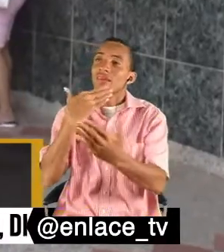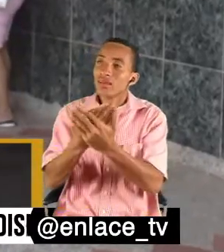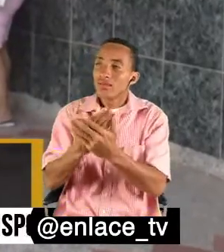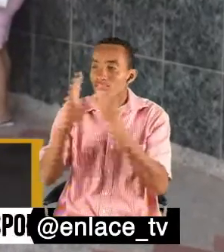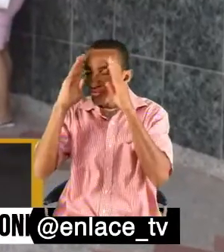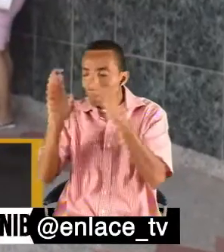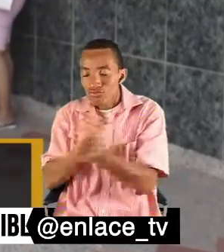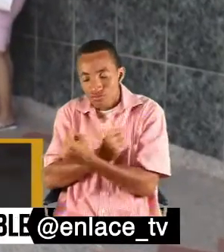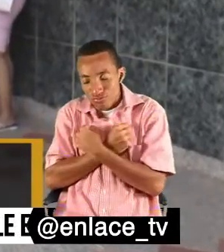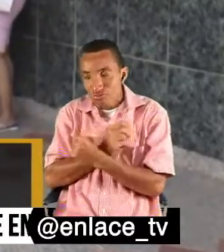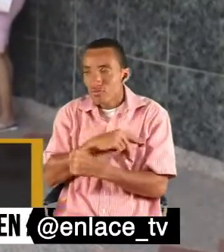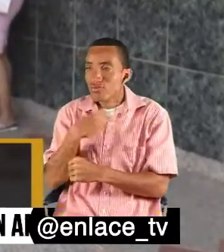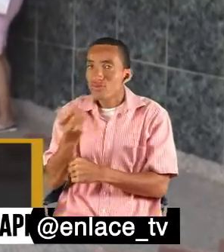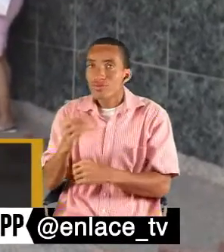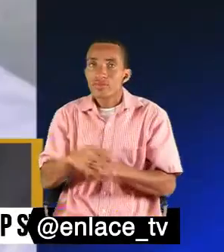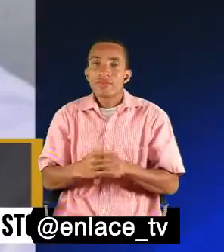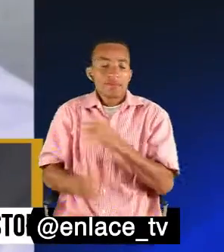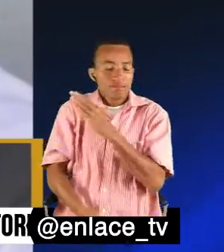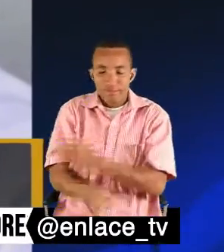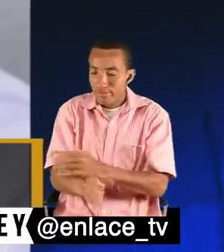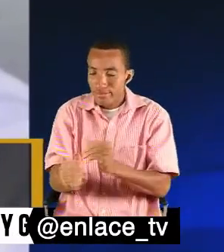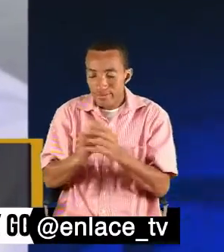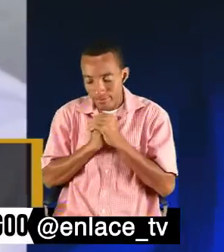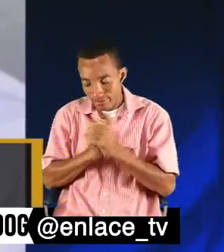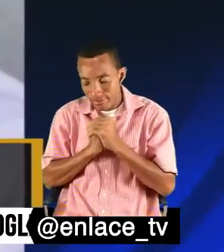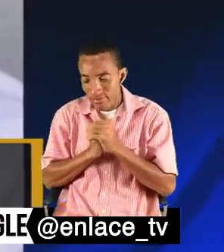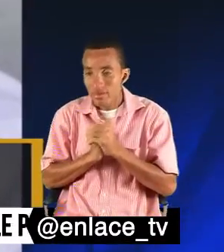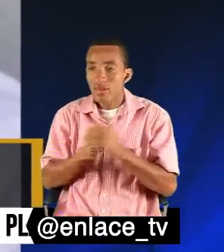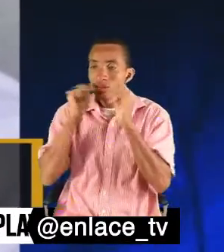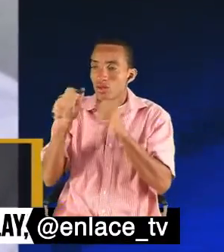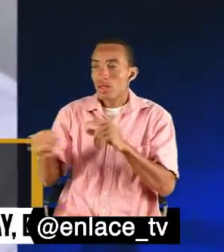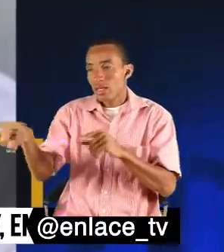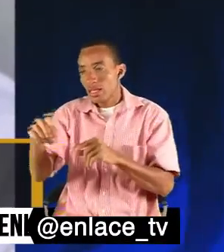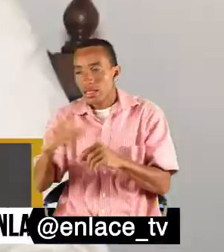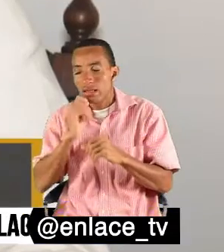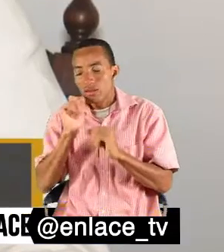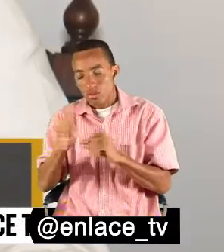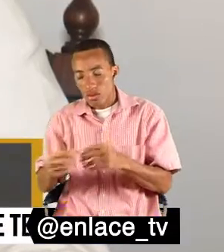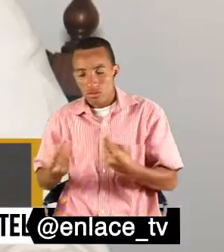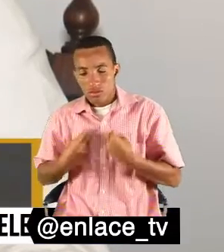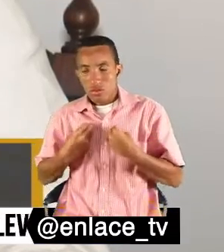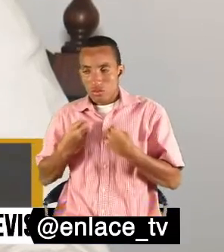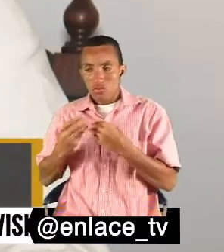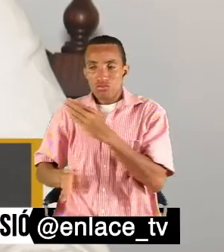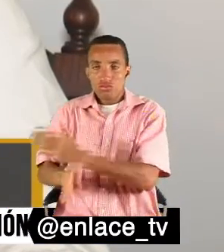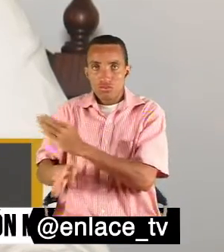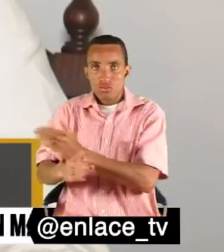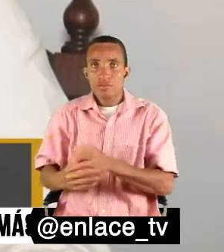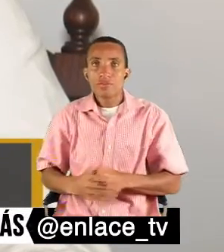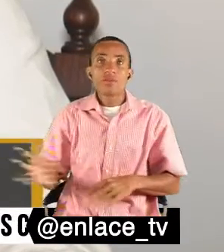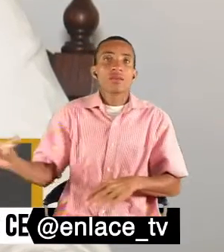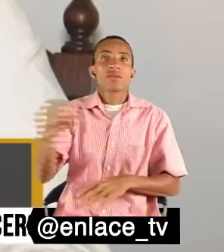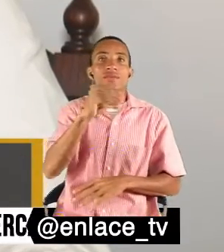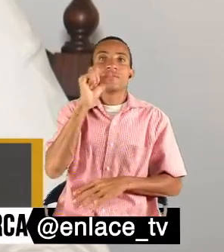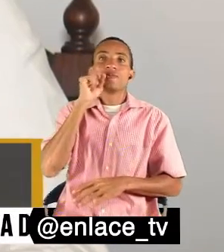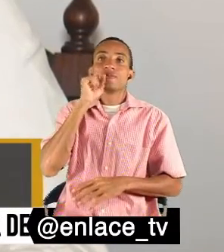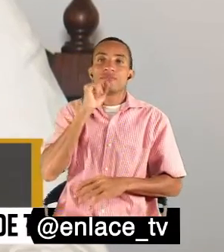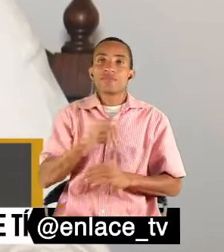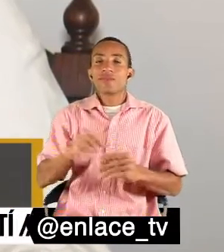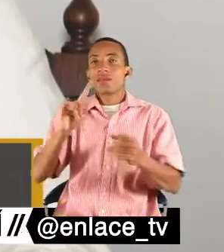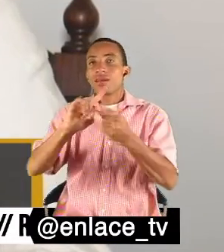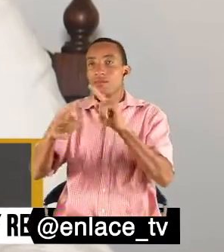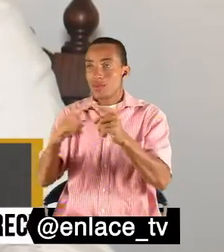familia e instó a seguir con las oraciones que según él son las que mantienen con vida a su hijo. Y yo quiero decir a los barranqueños y a las barranqueñas y a los amigos